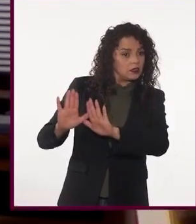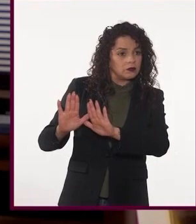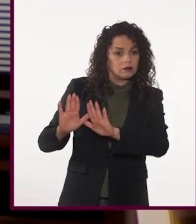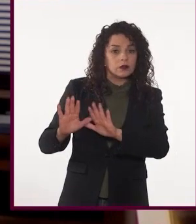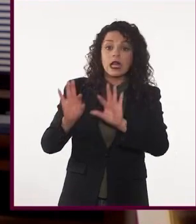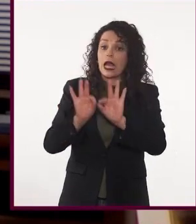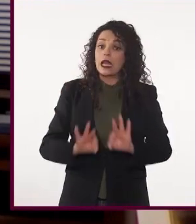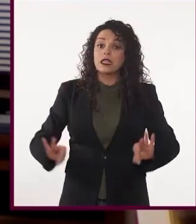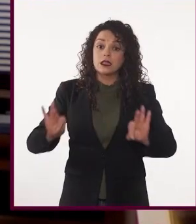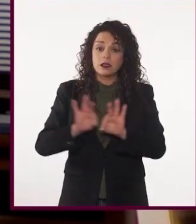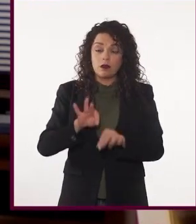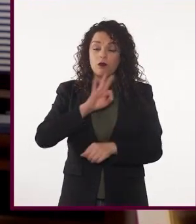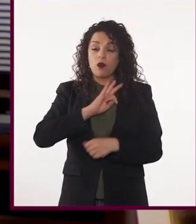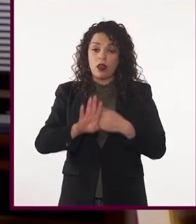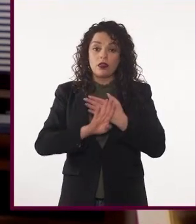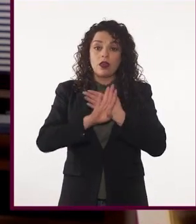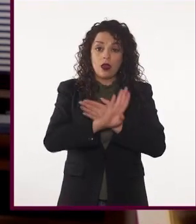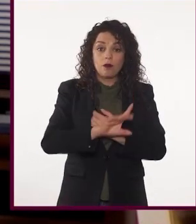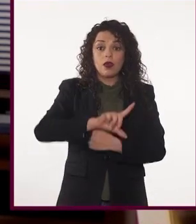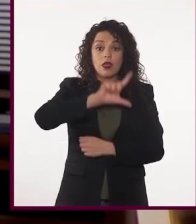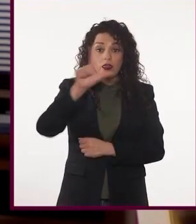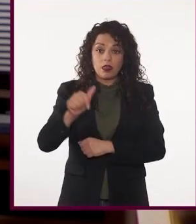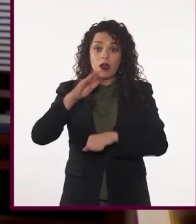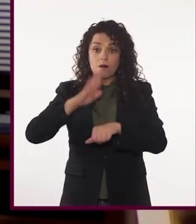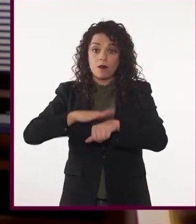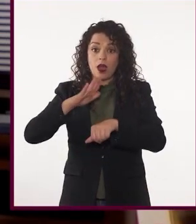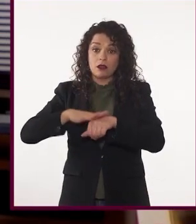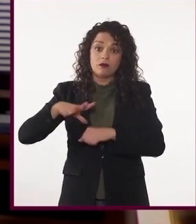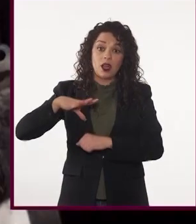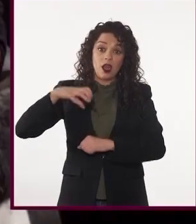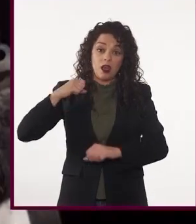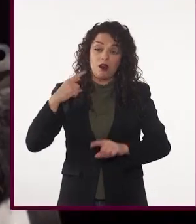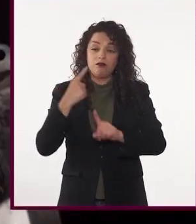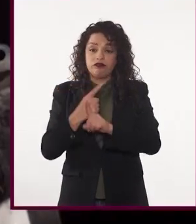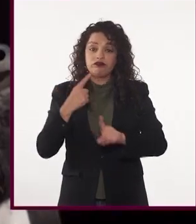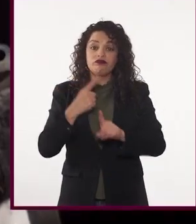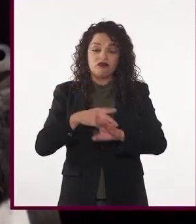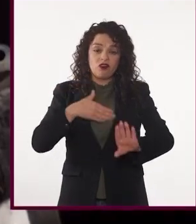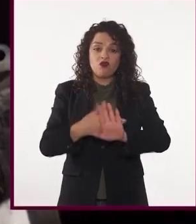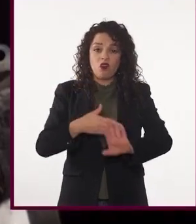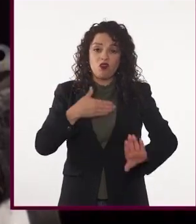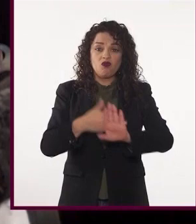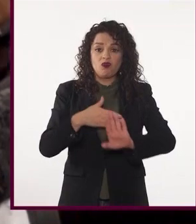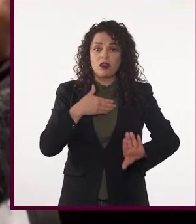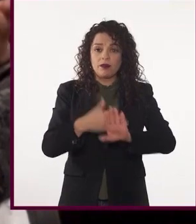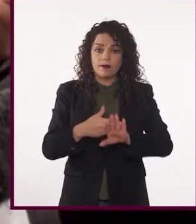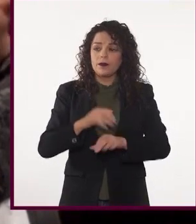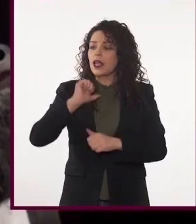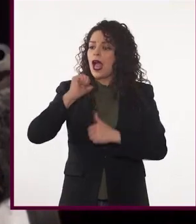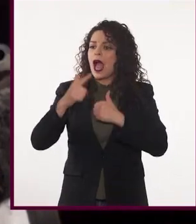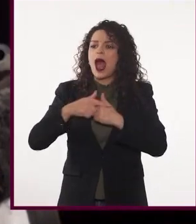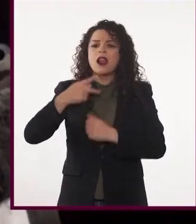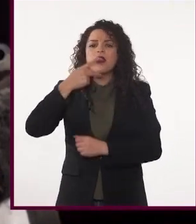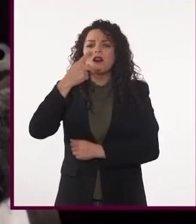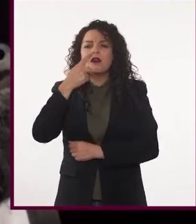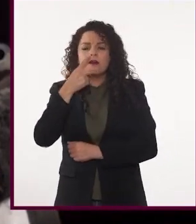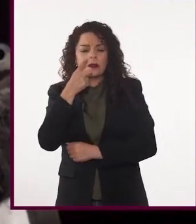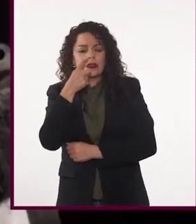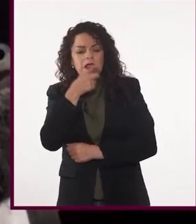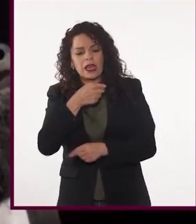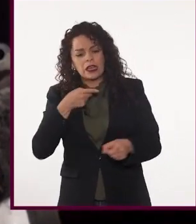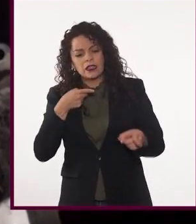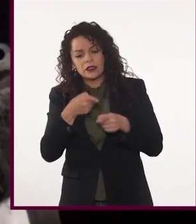Y es importante porque puede evitar que las agresiones escalen. Si algún comentario, insinuación o